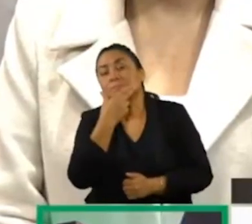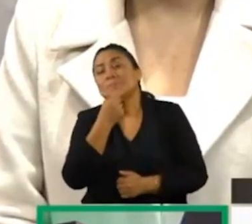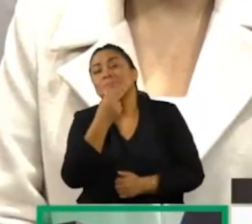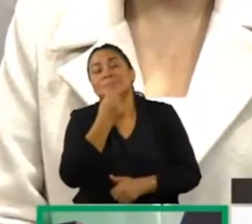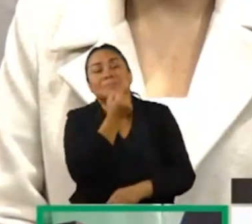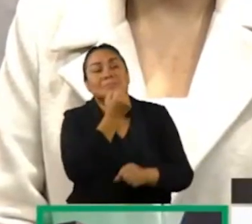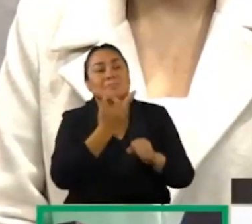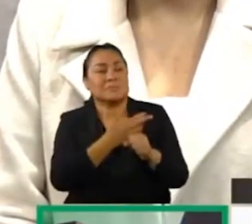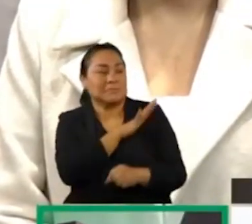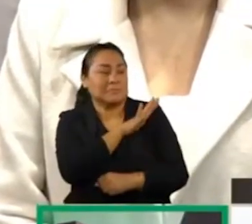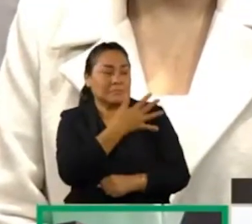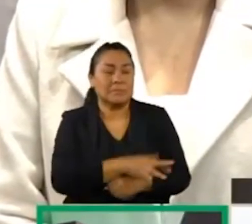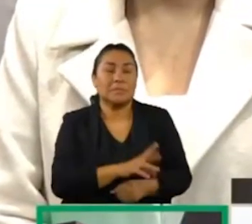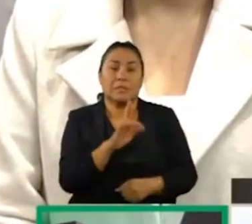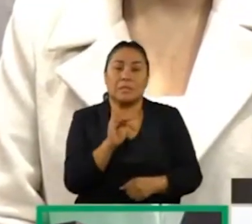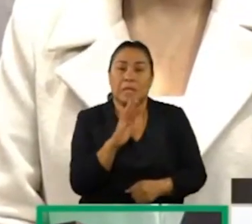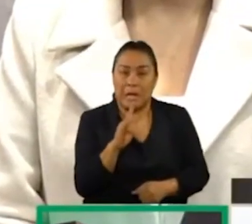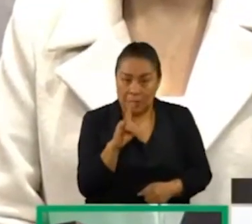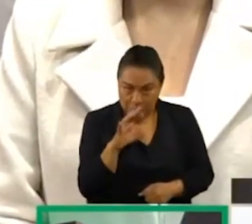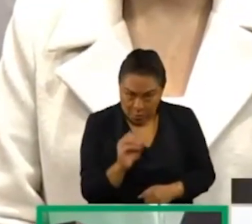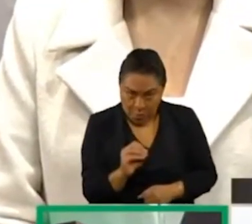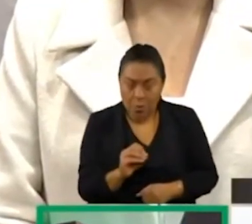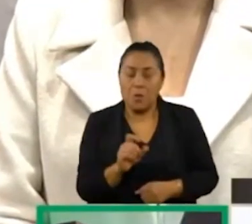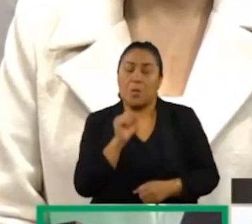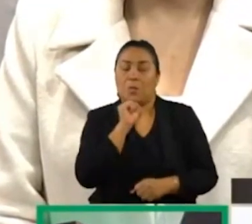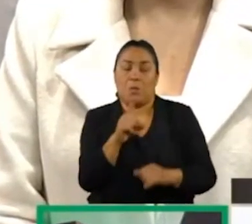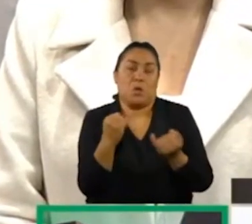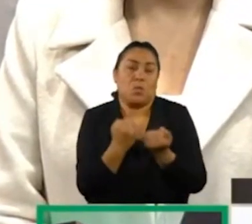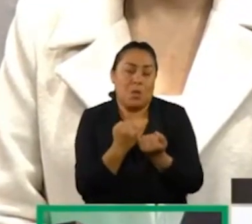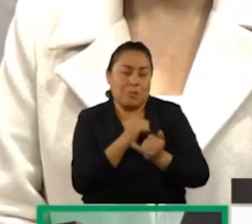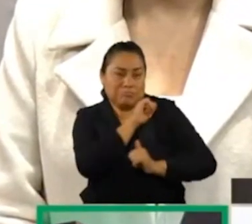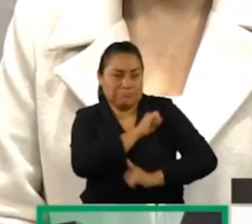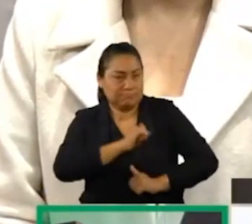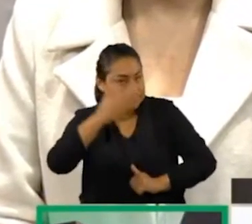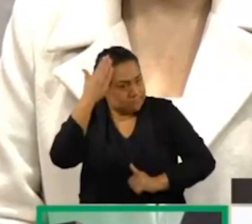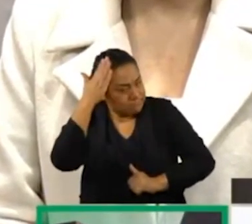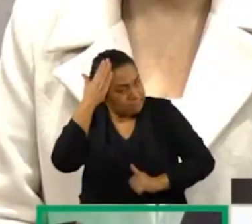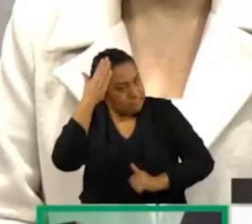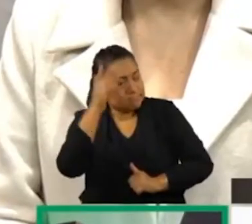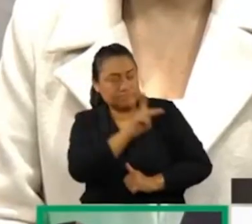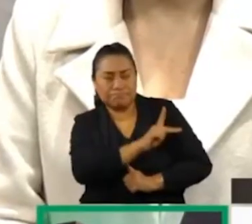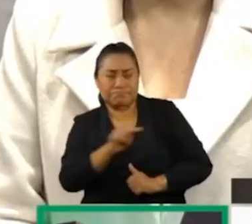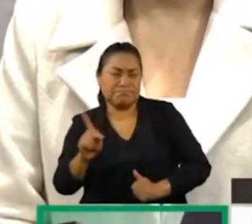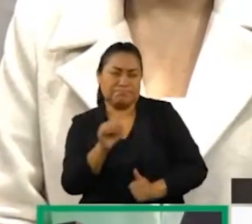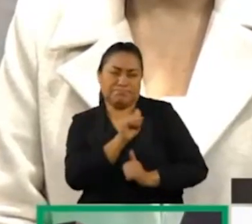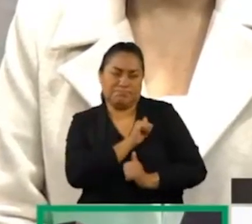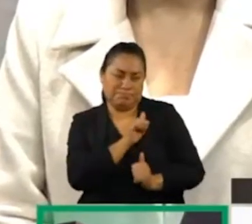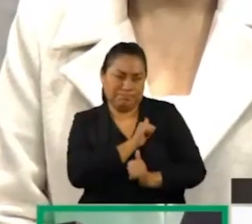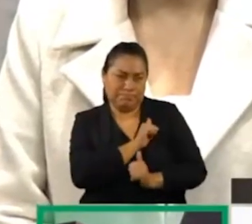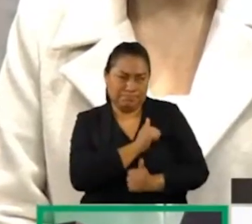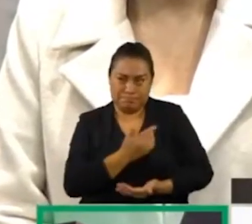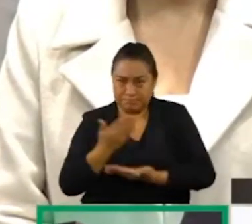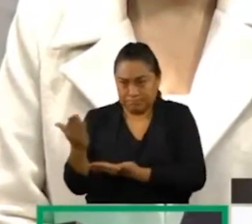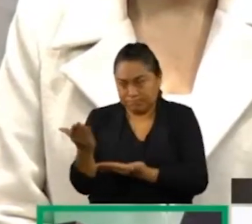secretario Ricardo Trevilla y a todos los mandos, tropa y fuerzas de nuestro Ejército.